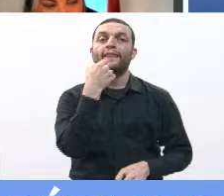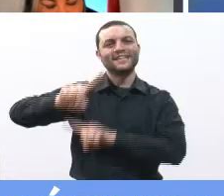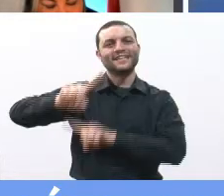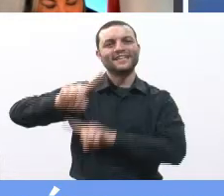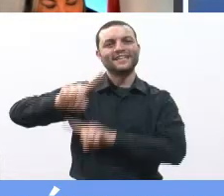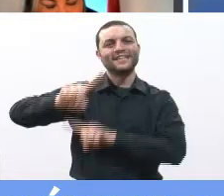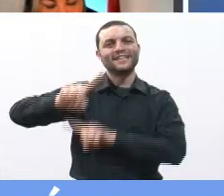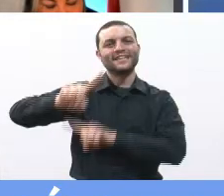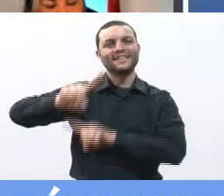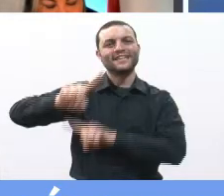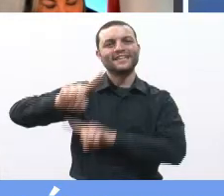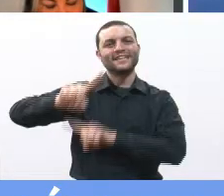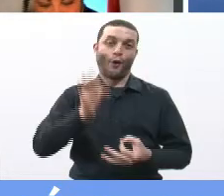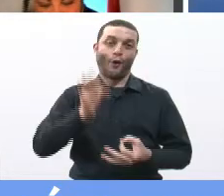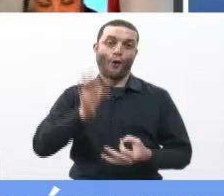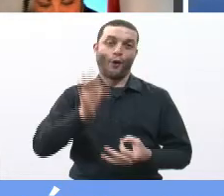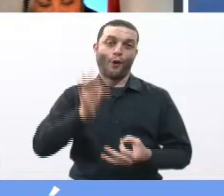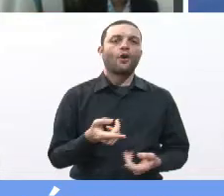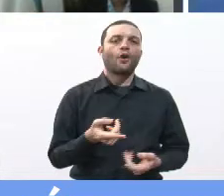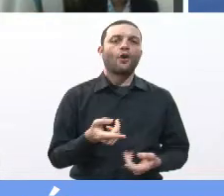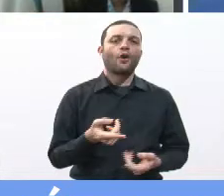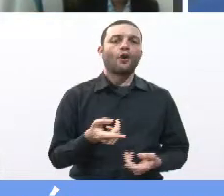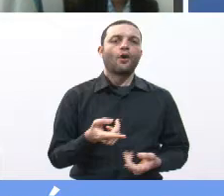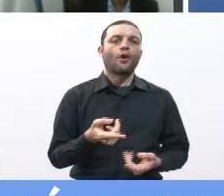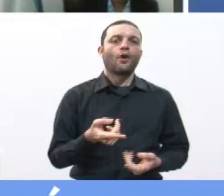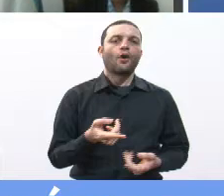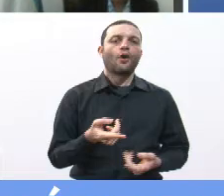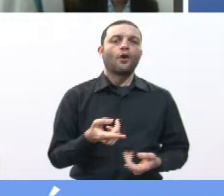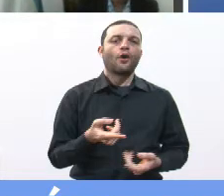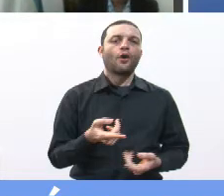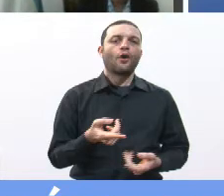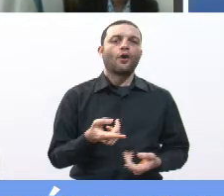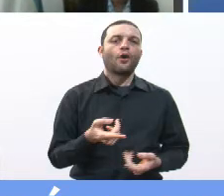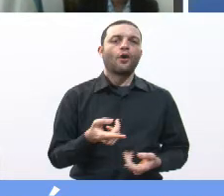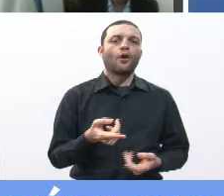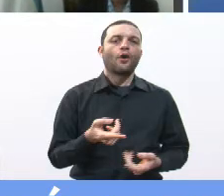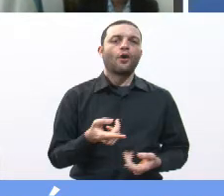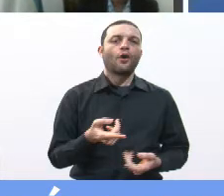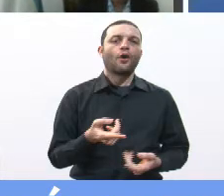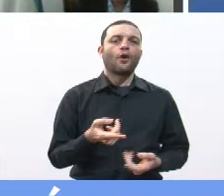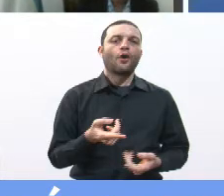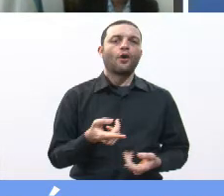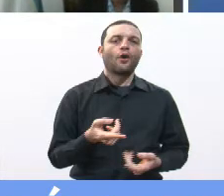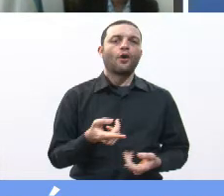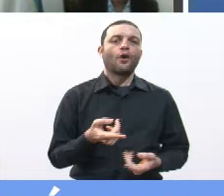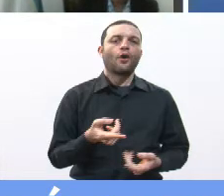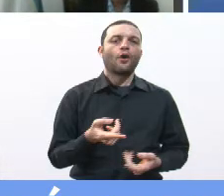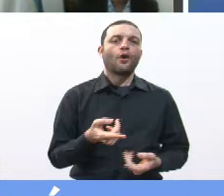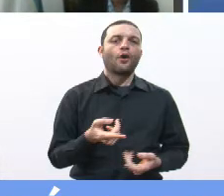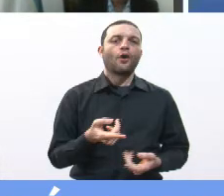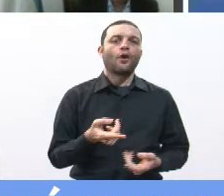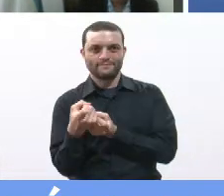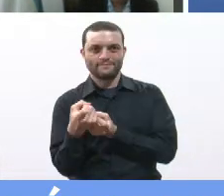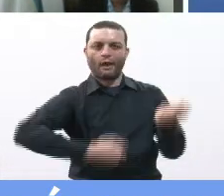a su necesidad, la necesidad del kirchnerismo. Y por eso, aquellos jueces que no dictan sentencias